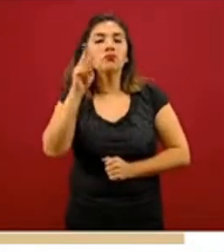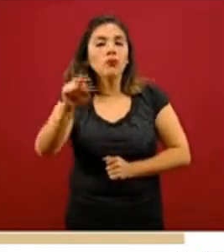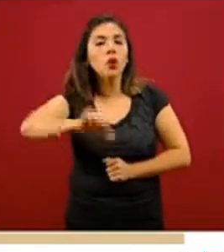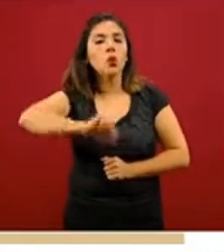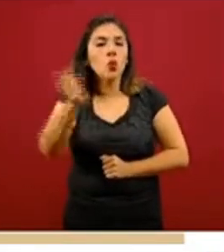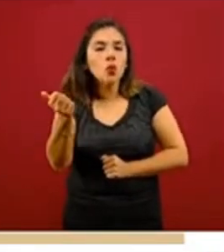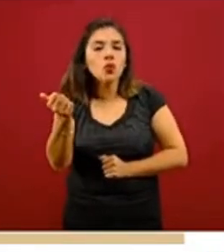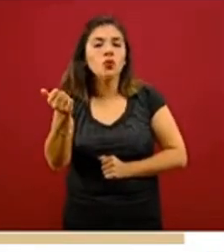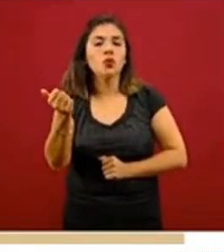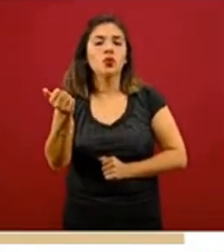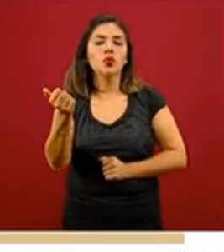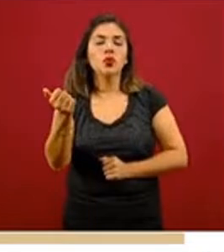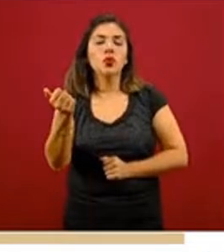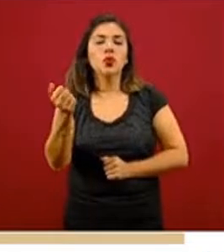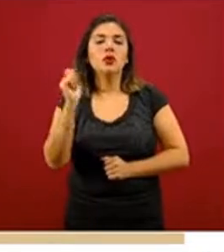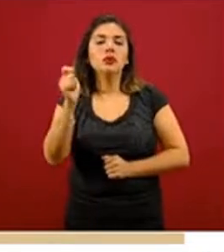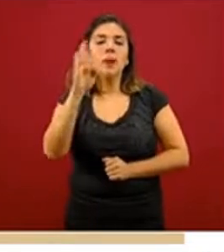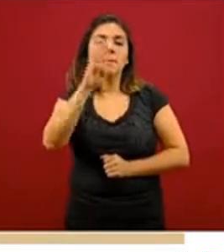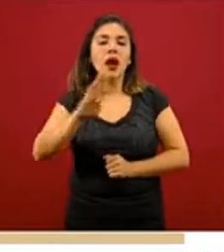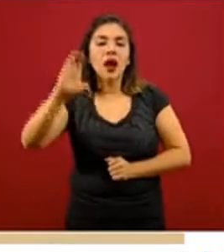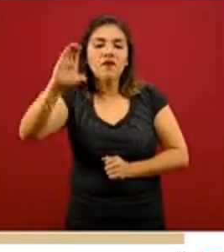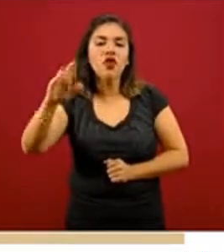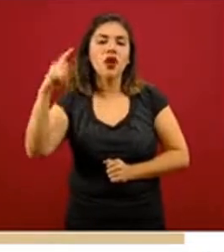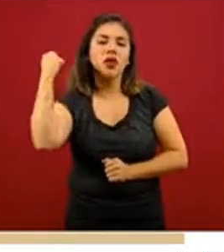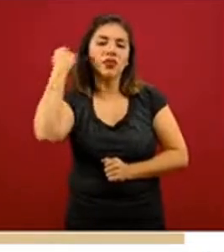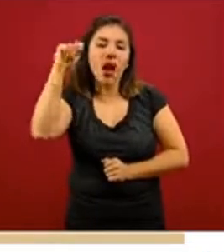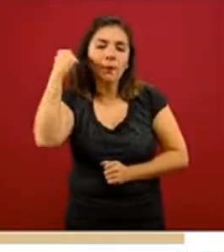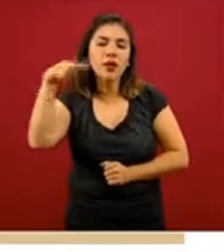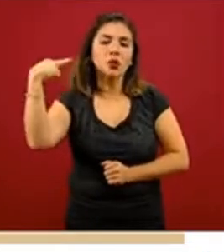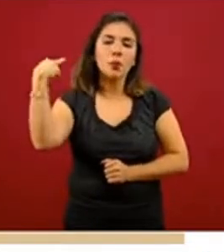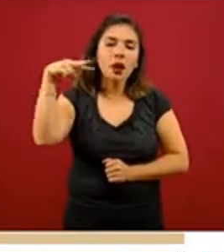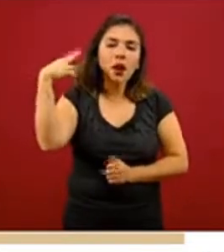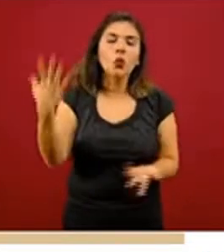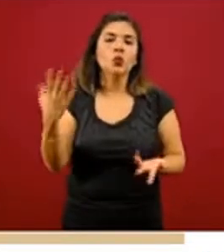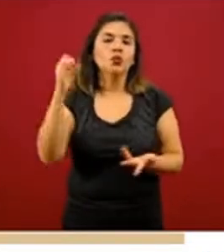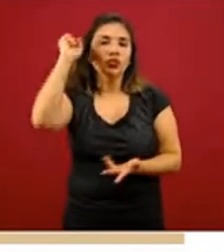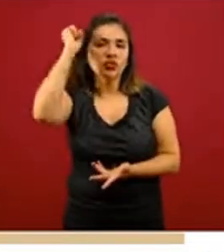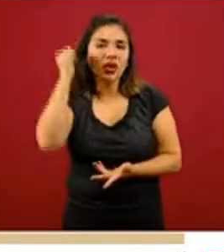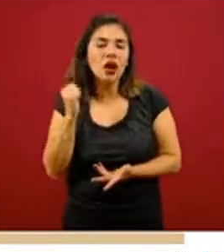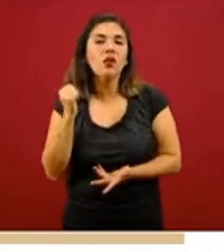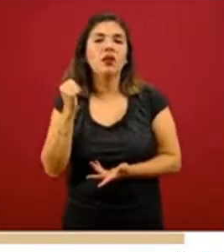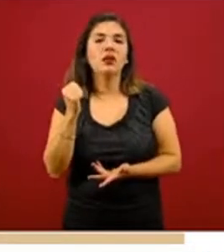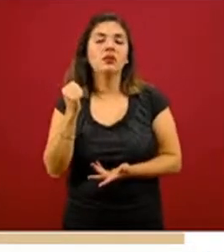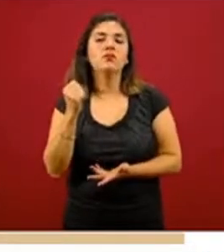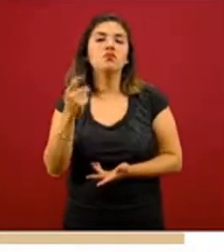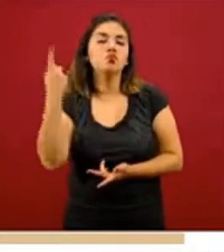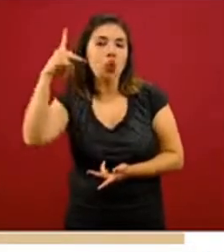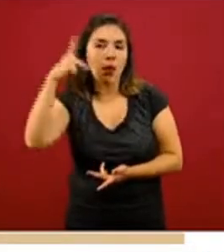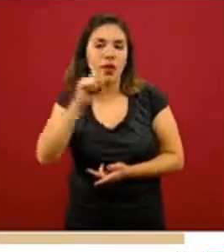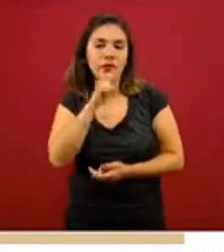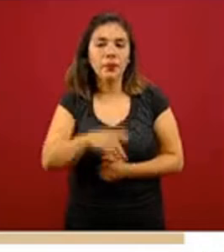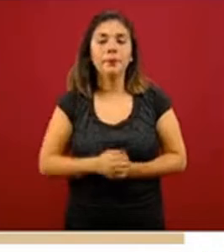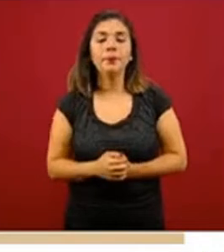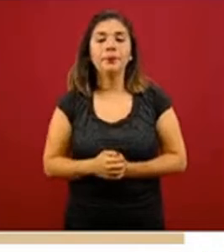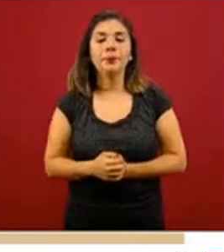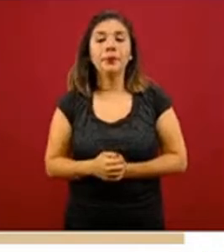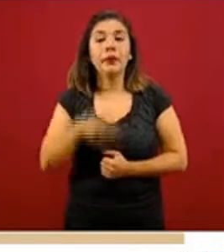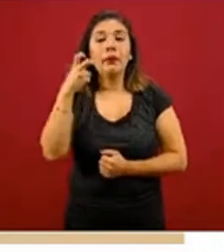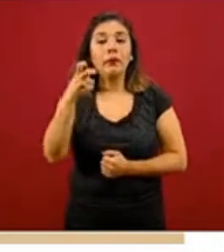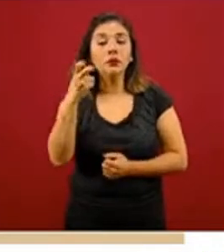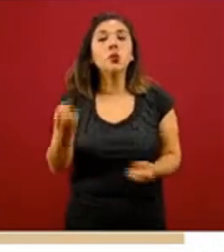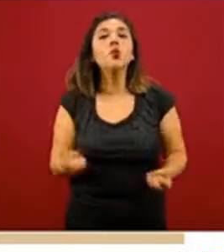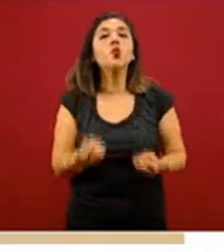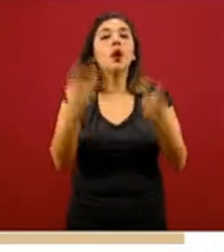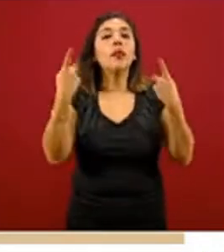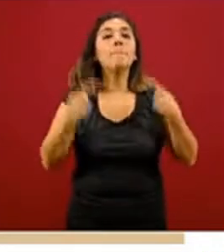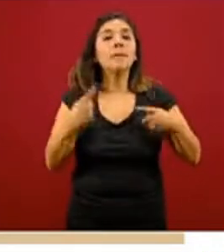otra escala o la que sigue a Baja California, Tabasco, Veracruz, Sinaloa y Puebla. Aquí tenemos la carga reciente, es decir, los